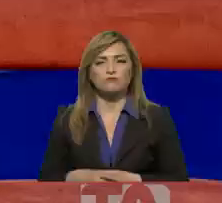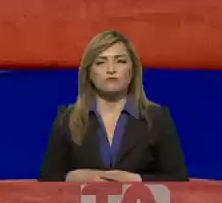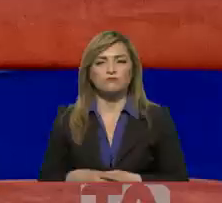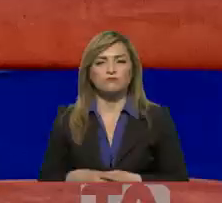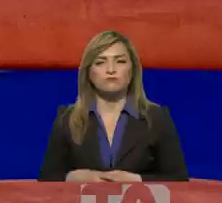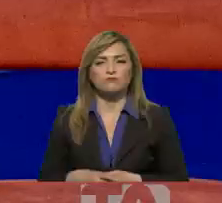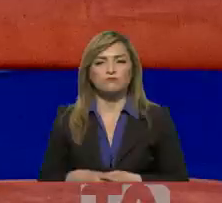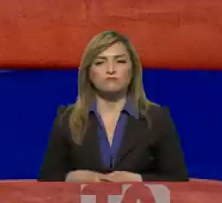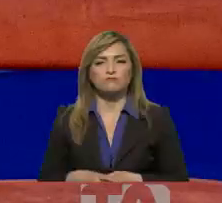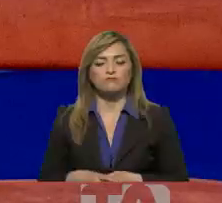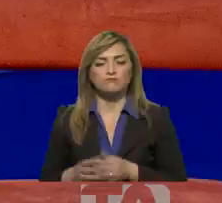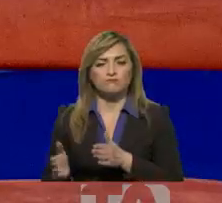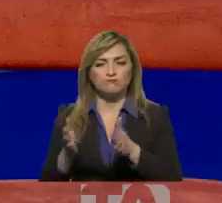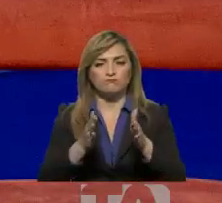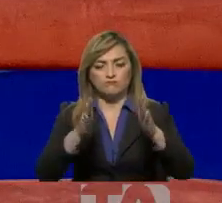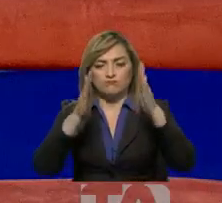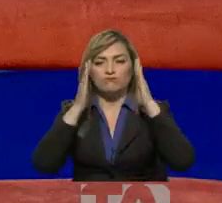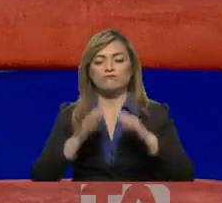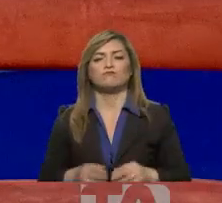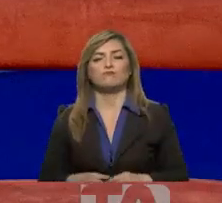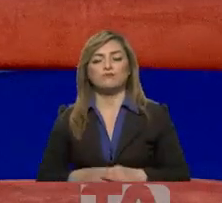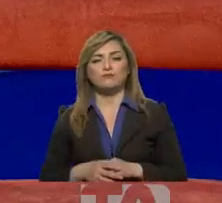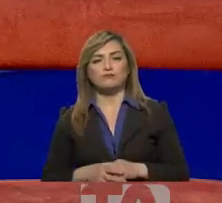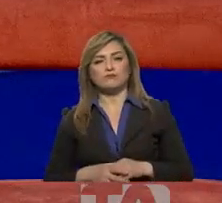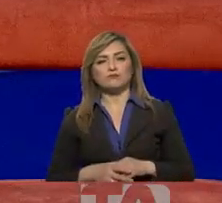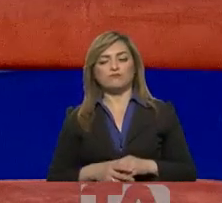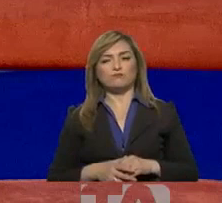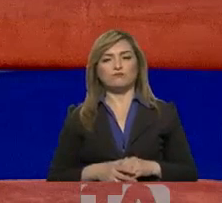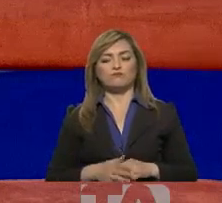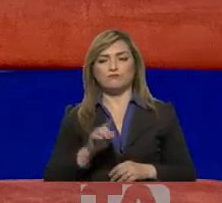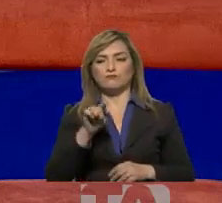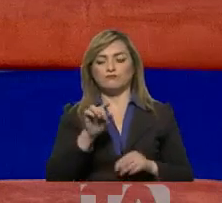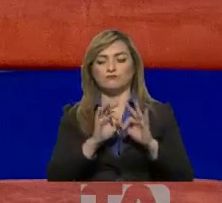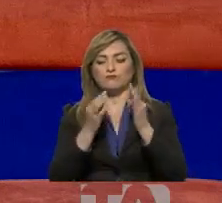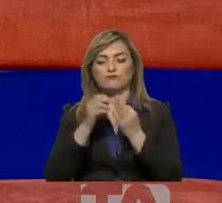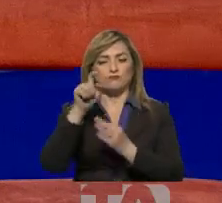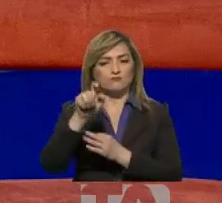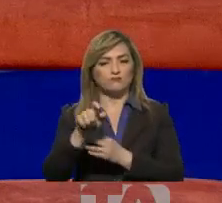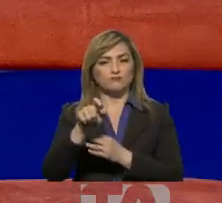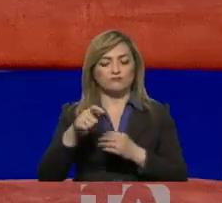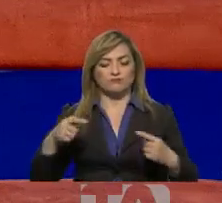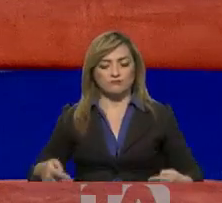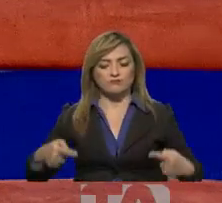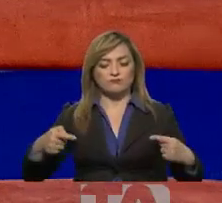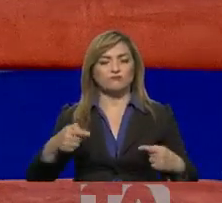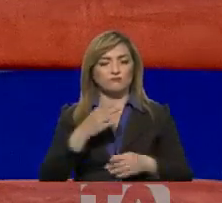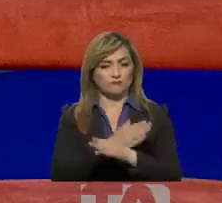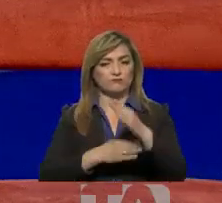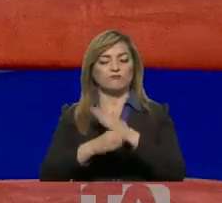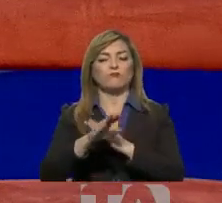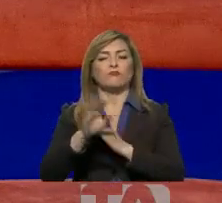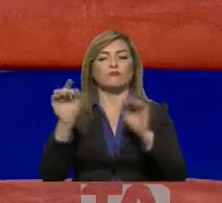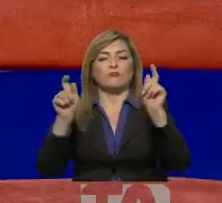horas. Y ahora preste mucha atención, porque si usted o un familiar necesita una silla de ruedas, la